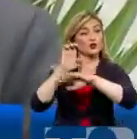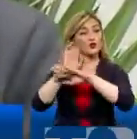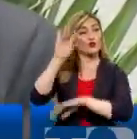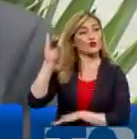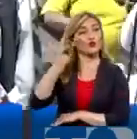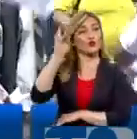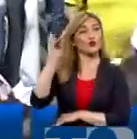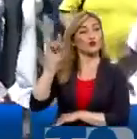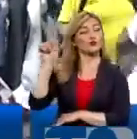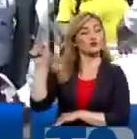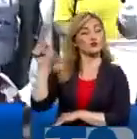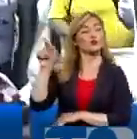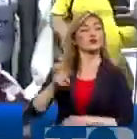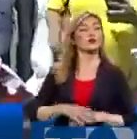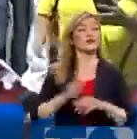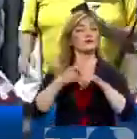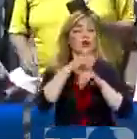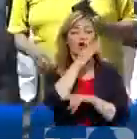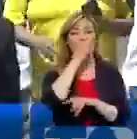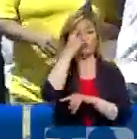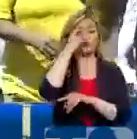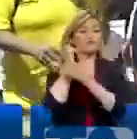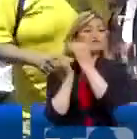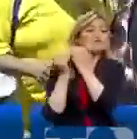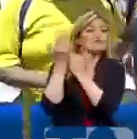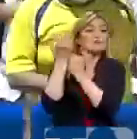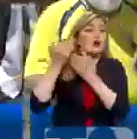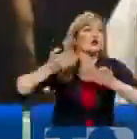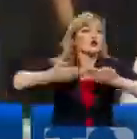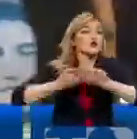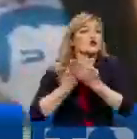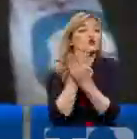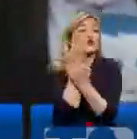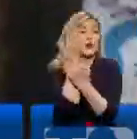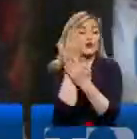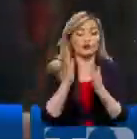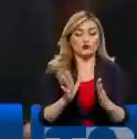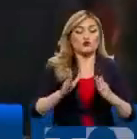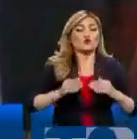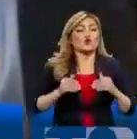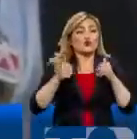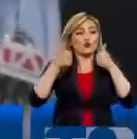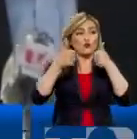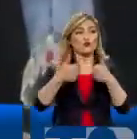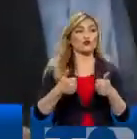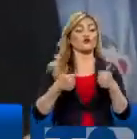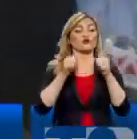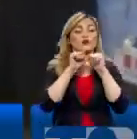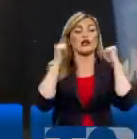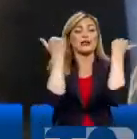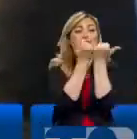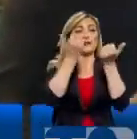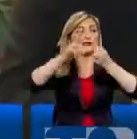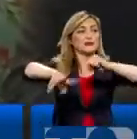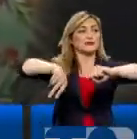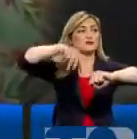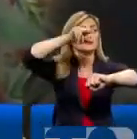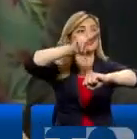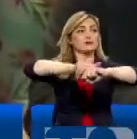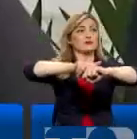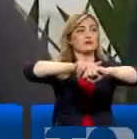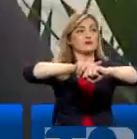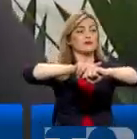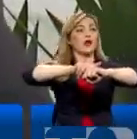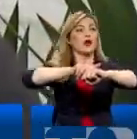Ricardo Ulcuango, entre otros correístas antiguos y nuevos, para aceptar su candidatura a asambleístas nacionales